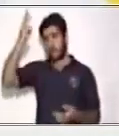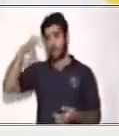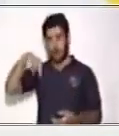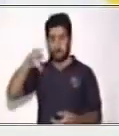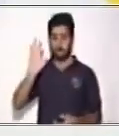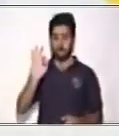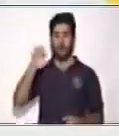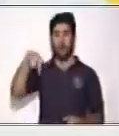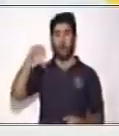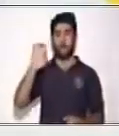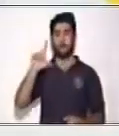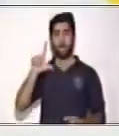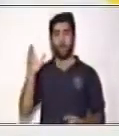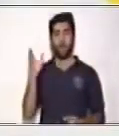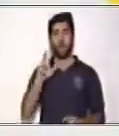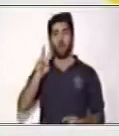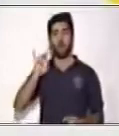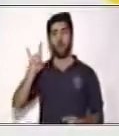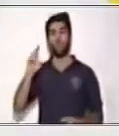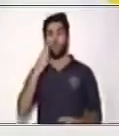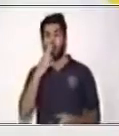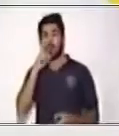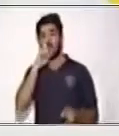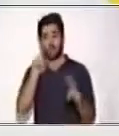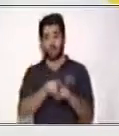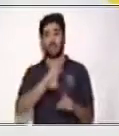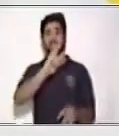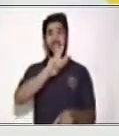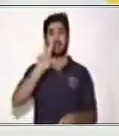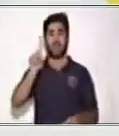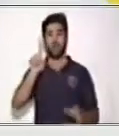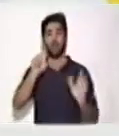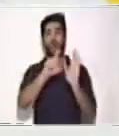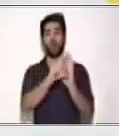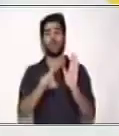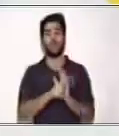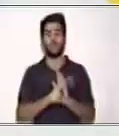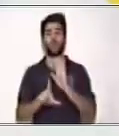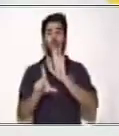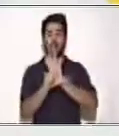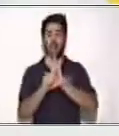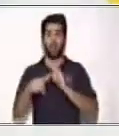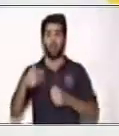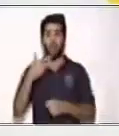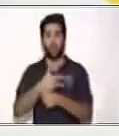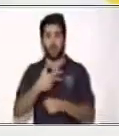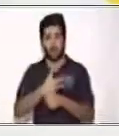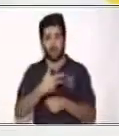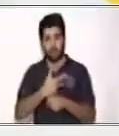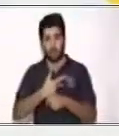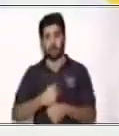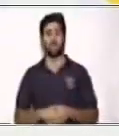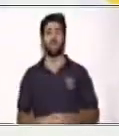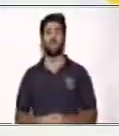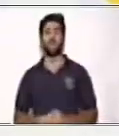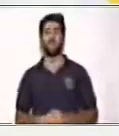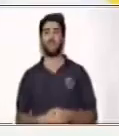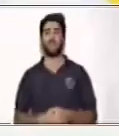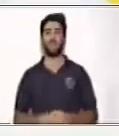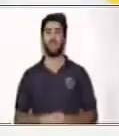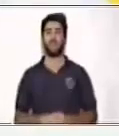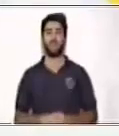el 30 de mayo es el día del Popol Vuh y el 31 el día de la Constitución de la República de